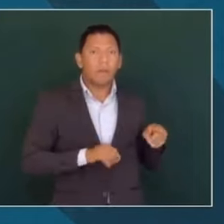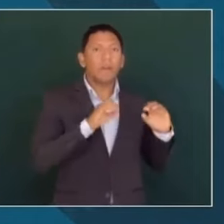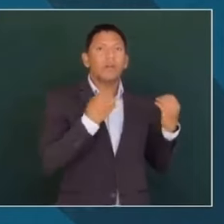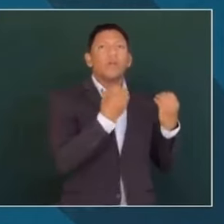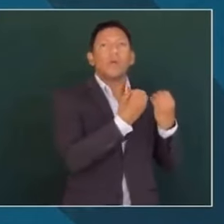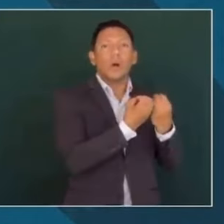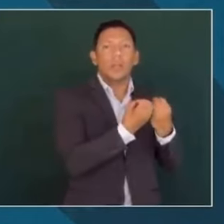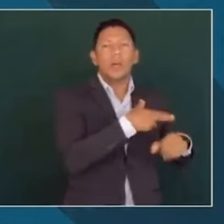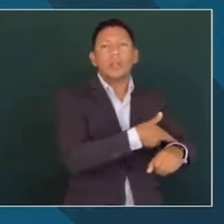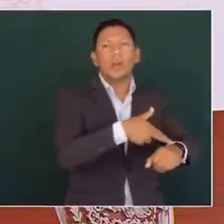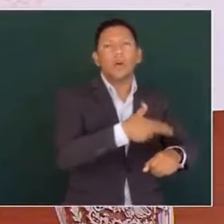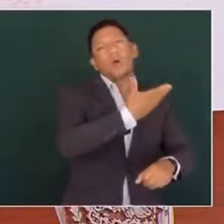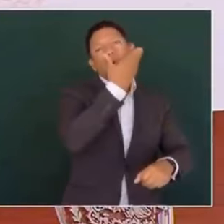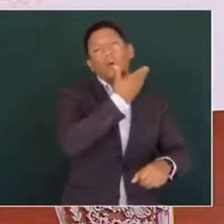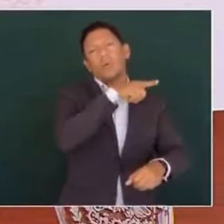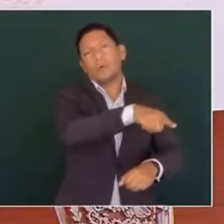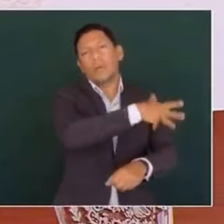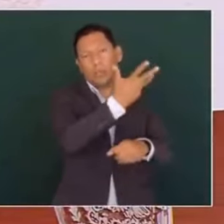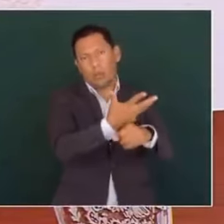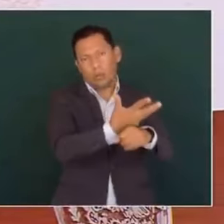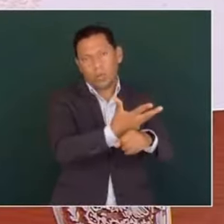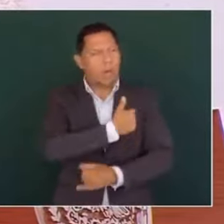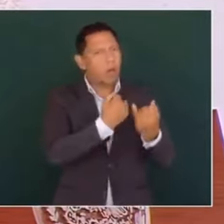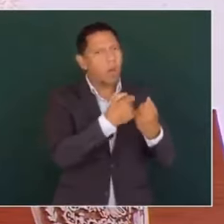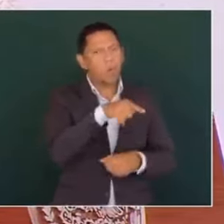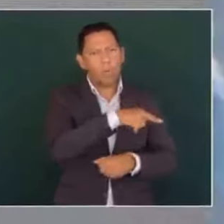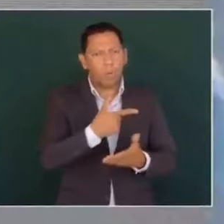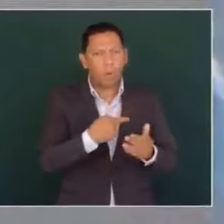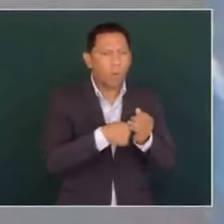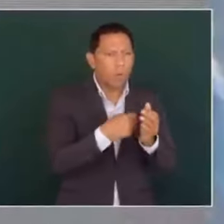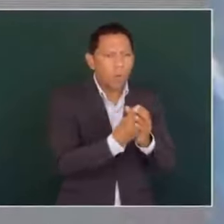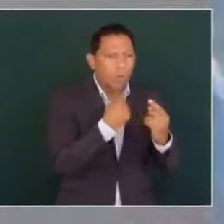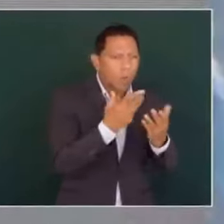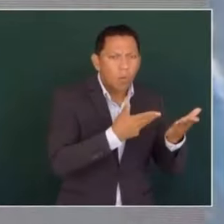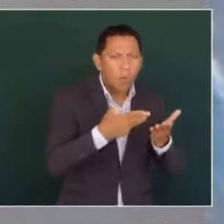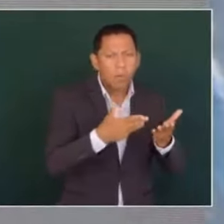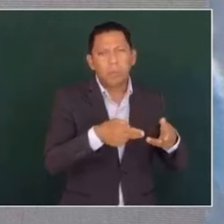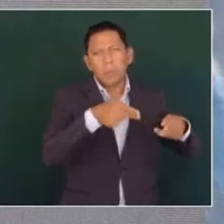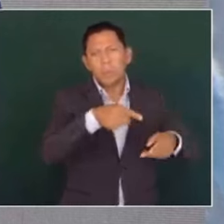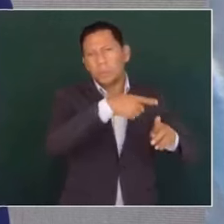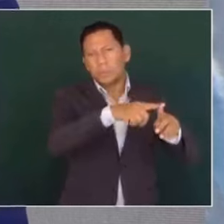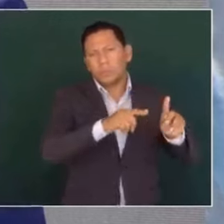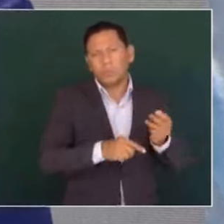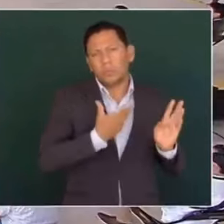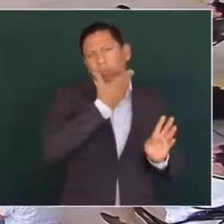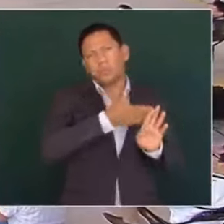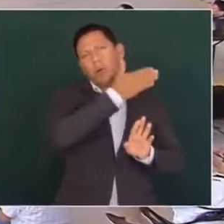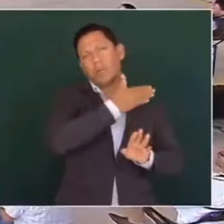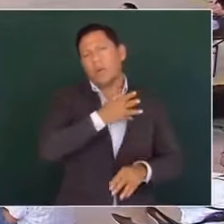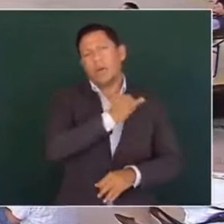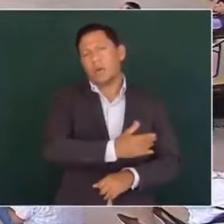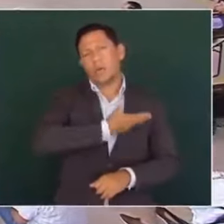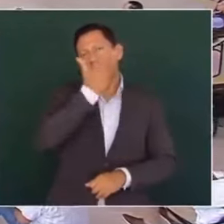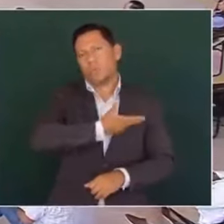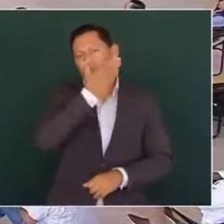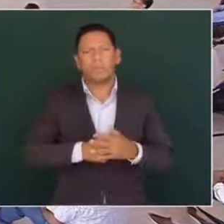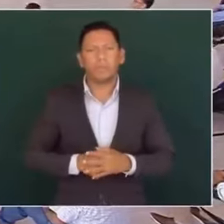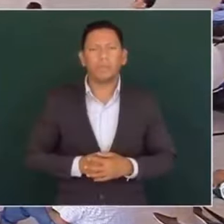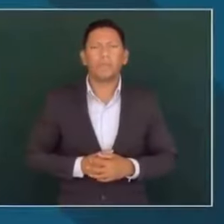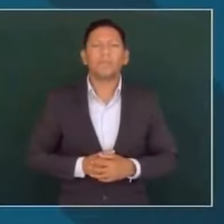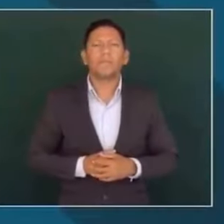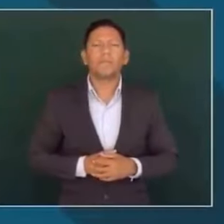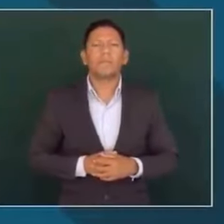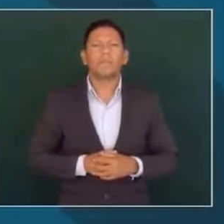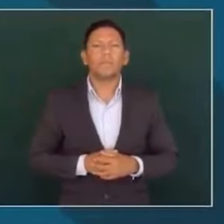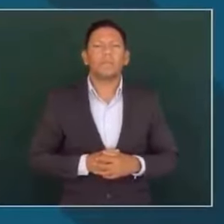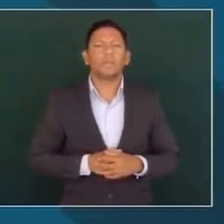organizaciones conservadoras en Estados Unidos, en Canadá. Aparte de lo que de por sí, desde hace tiempo,